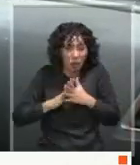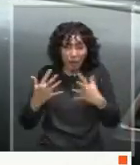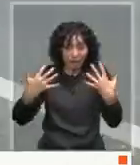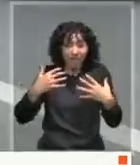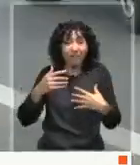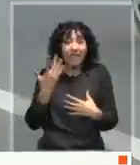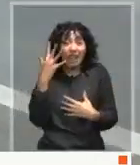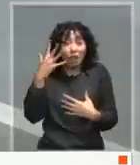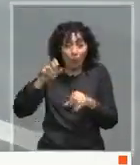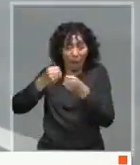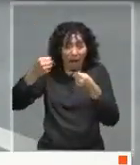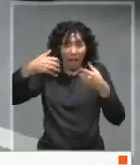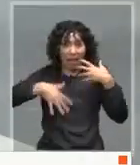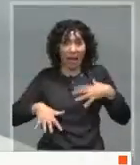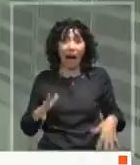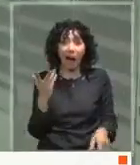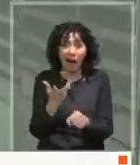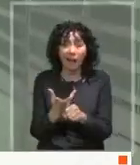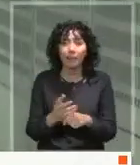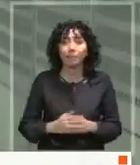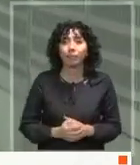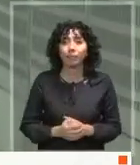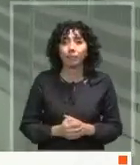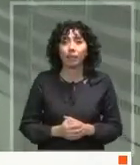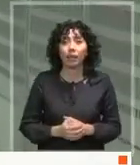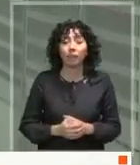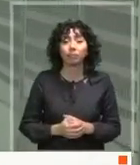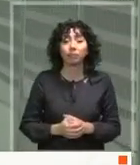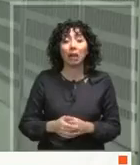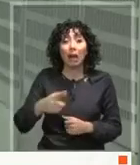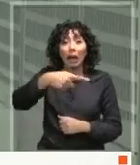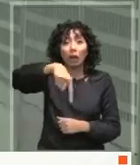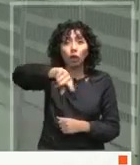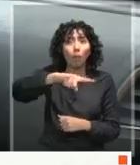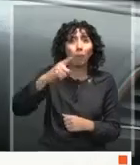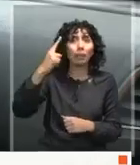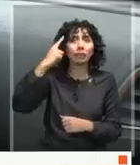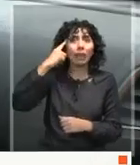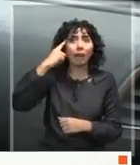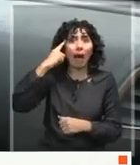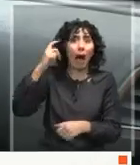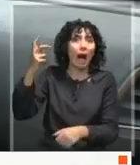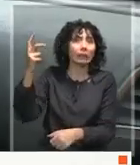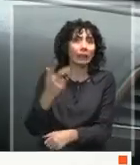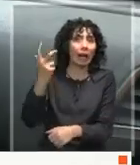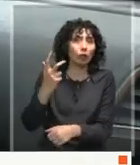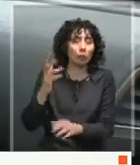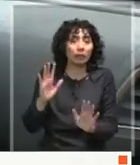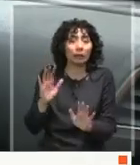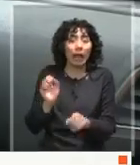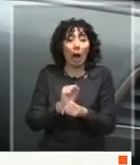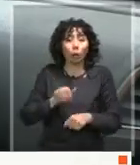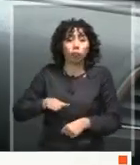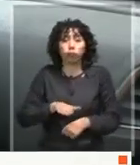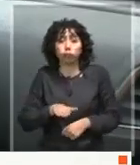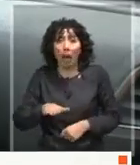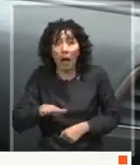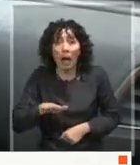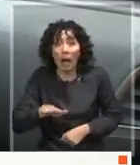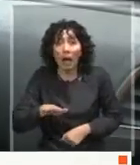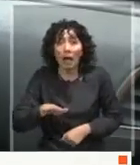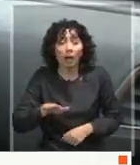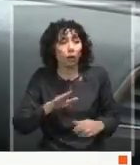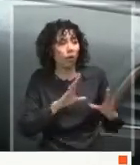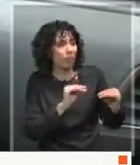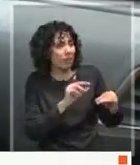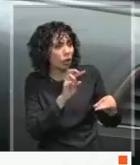vidrio. Pero la historia no terminó ahí. Creyeron que los asaltarían. Paramos, prendimos la luz y conversando con mi